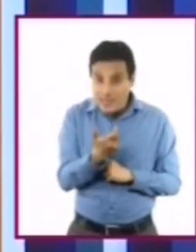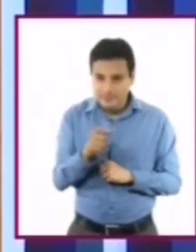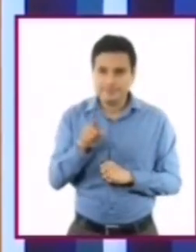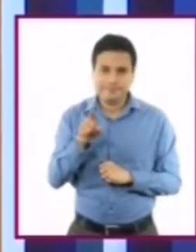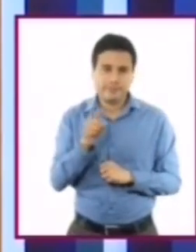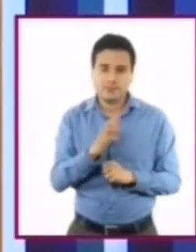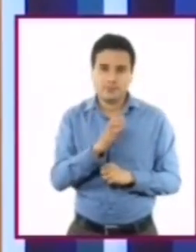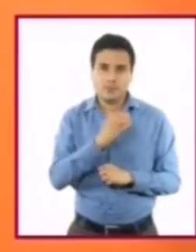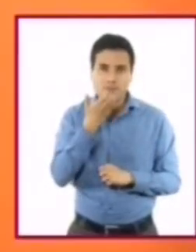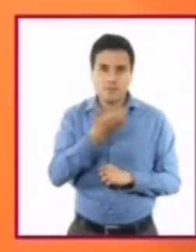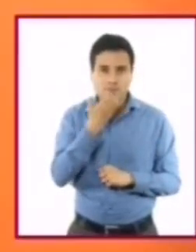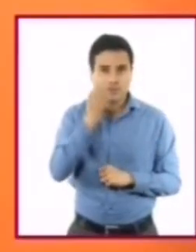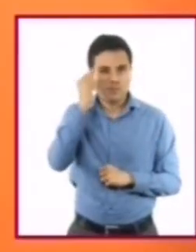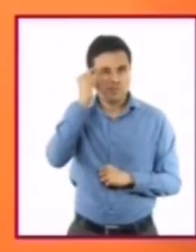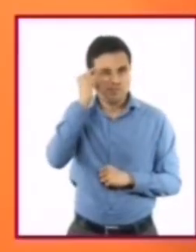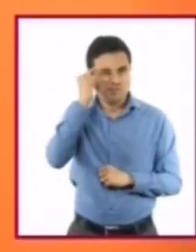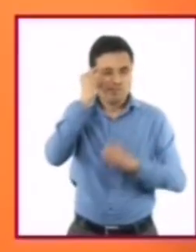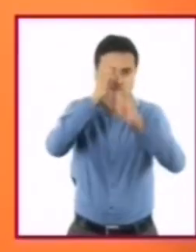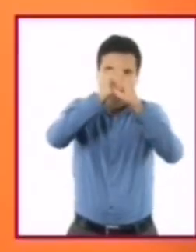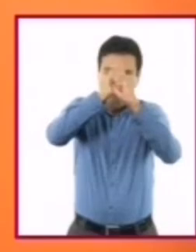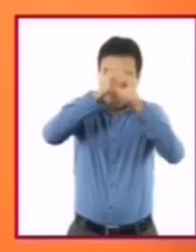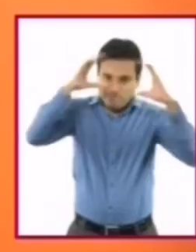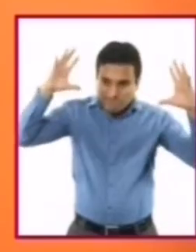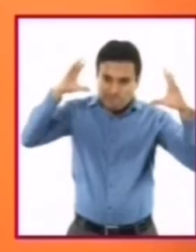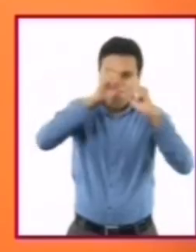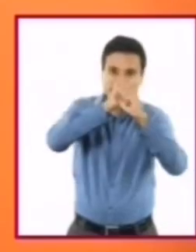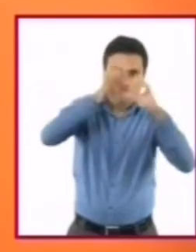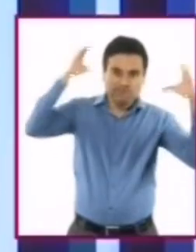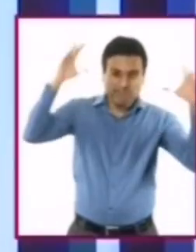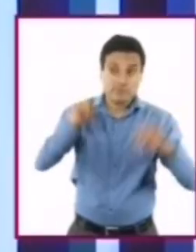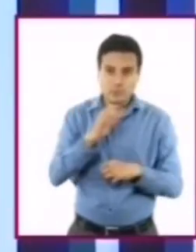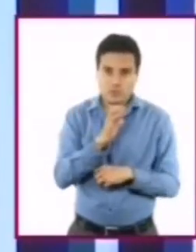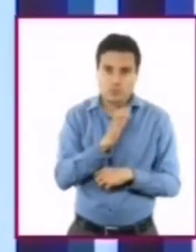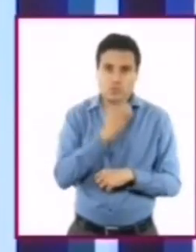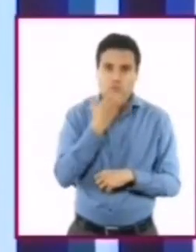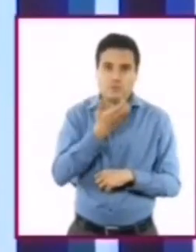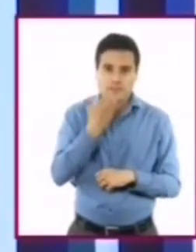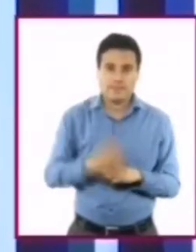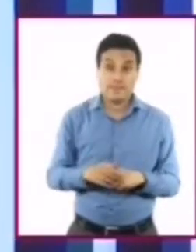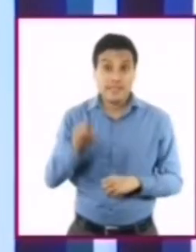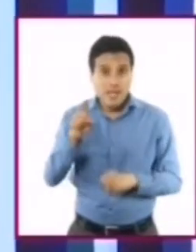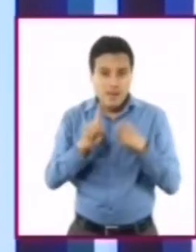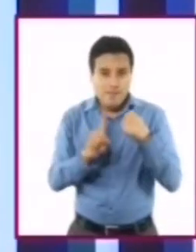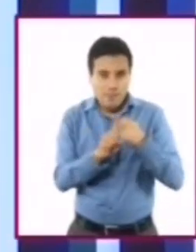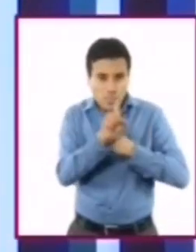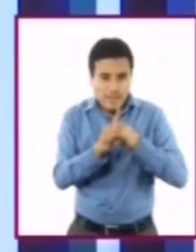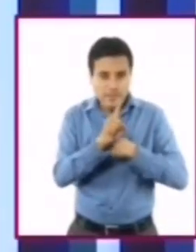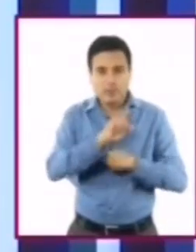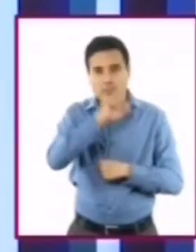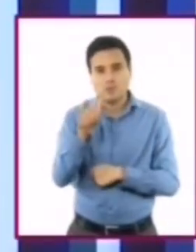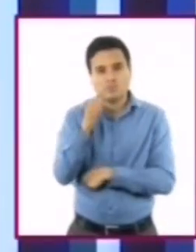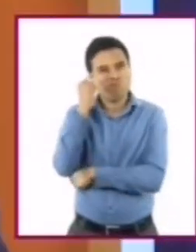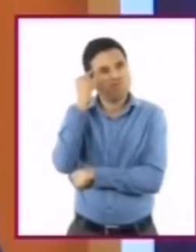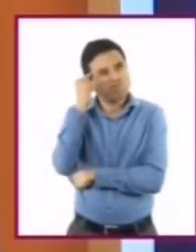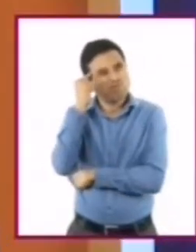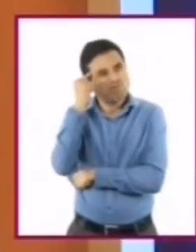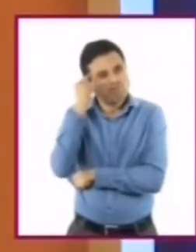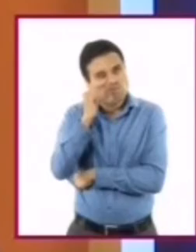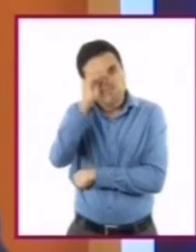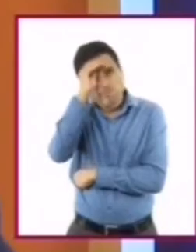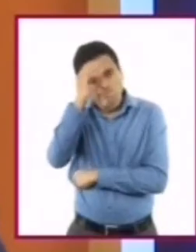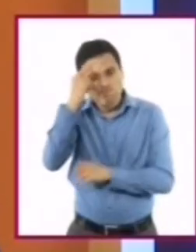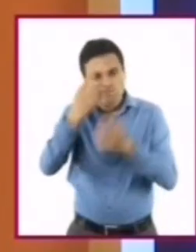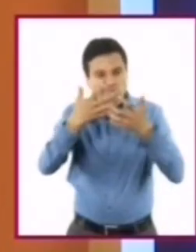realizar experimentos mentales, es decir, se planteaba un problema y analizaba las consecuencias que tendría.